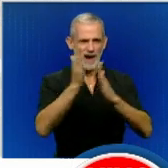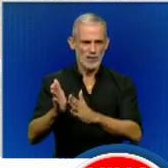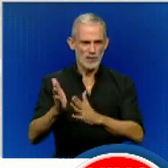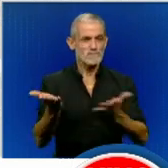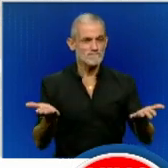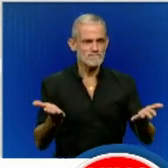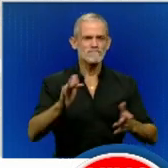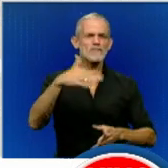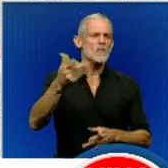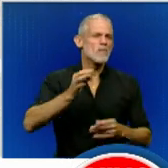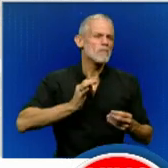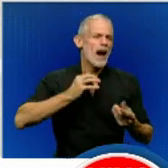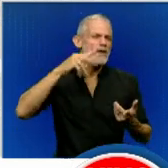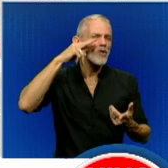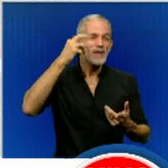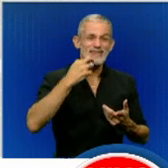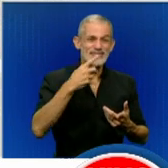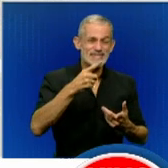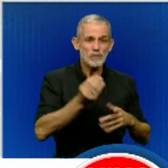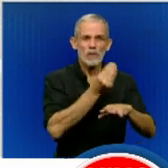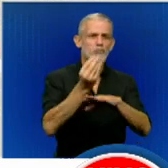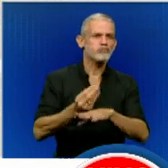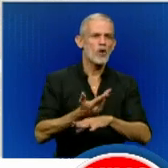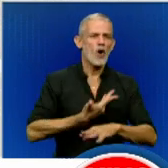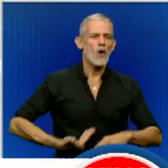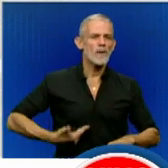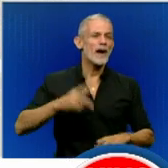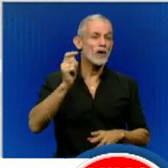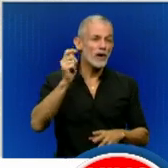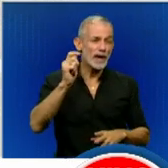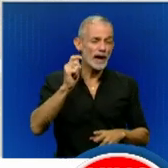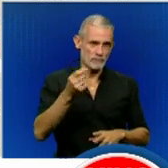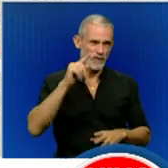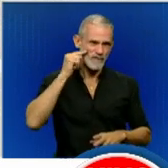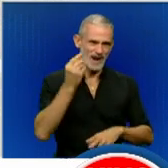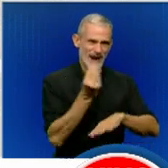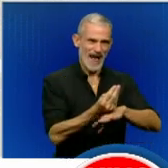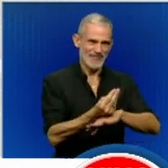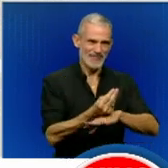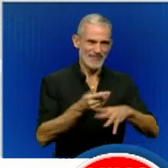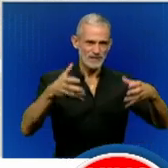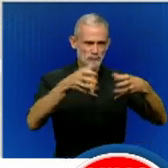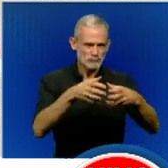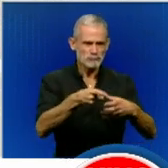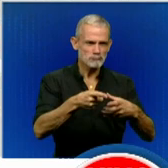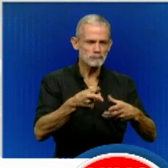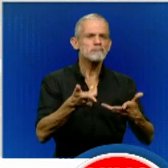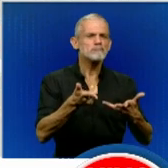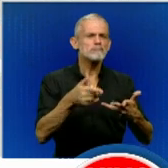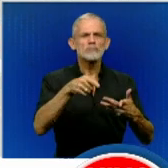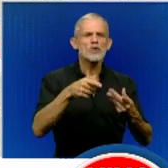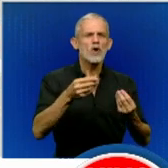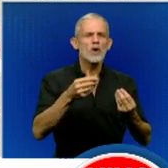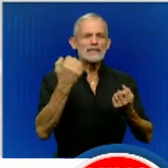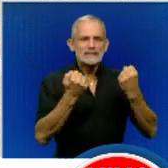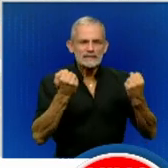luego en el 2019 asume el gobierno de alberto fernández en el marco de la crisis